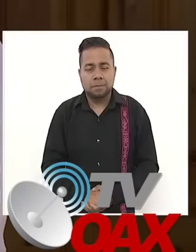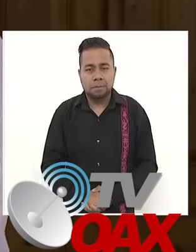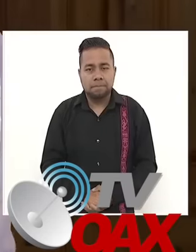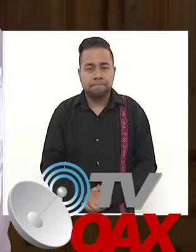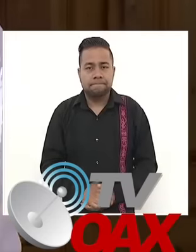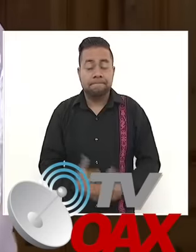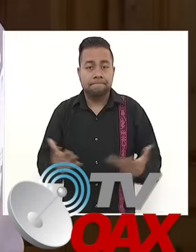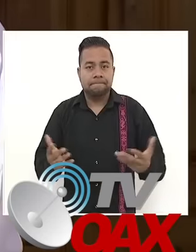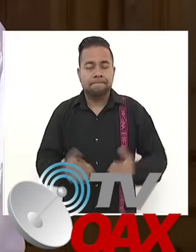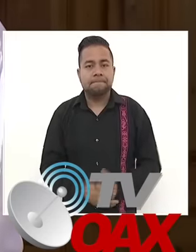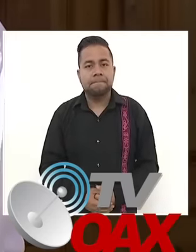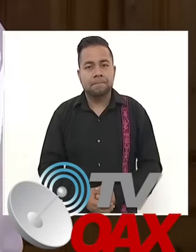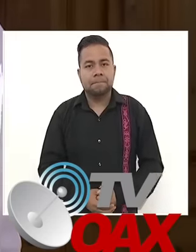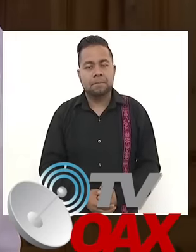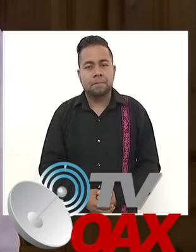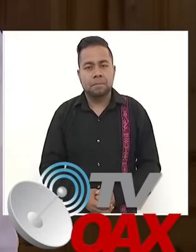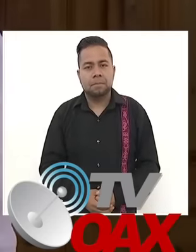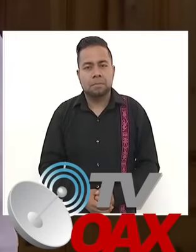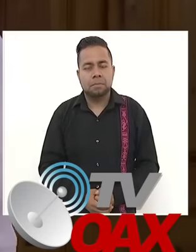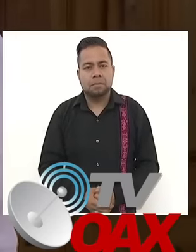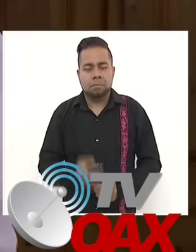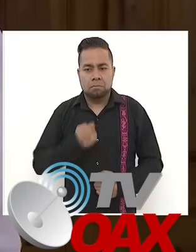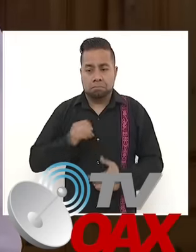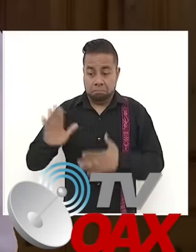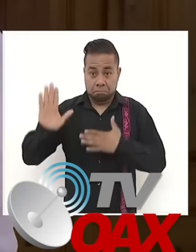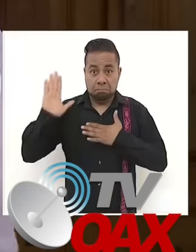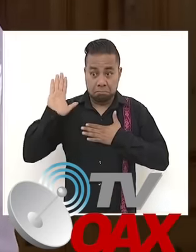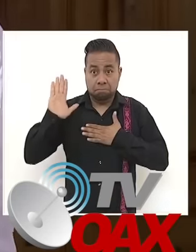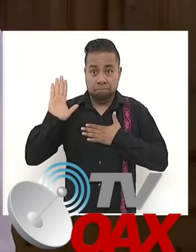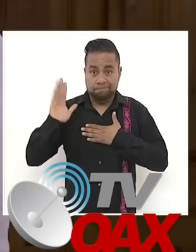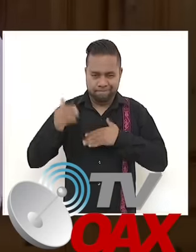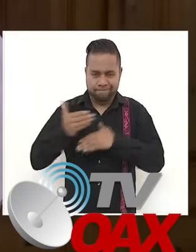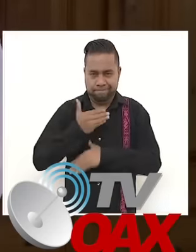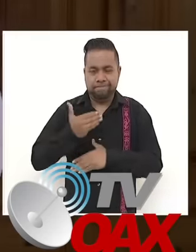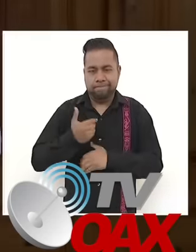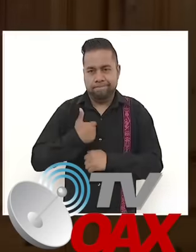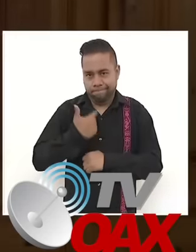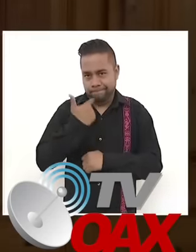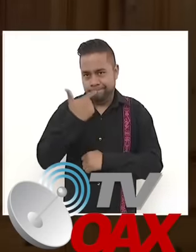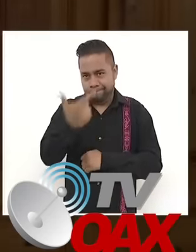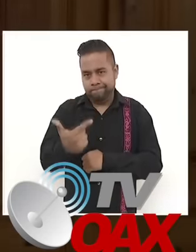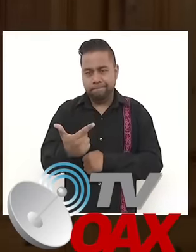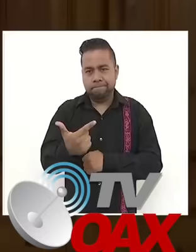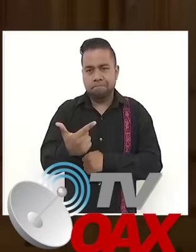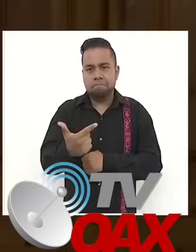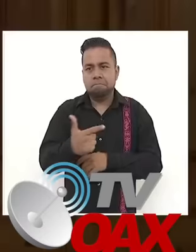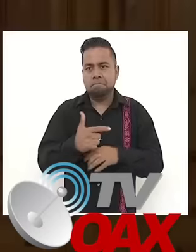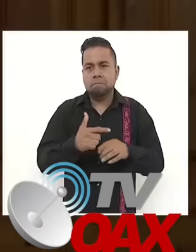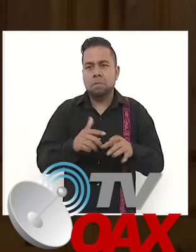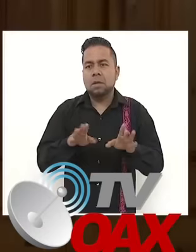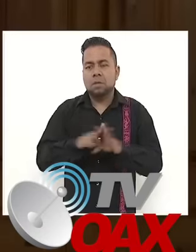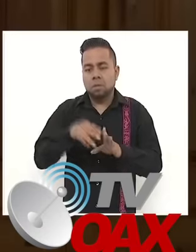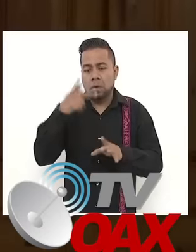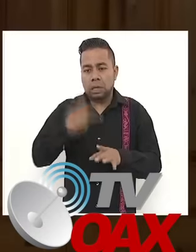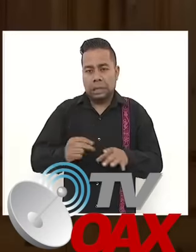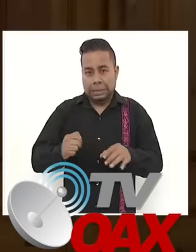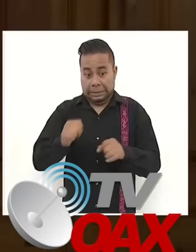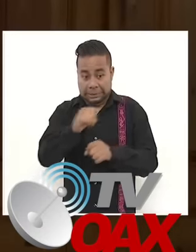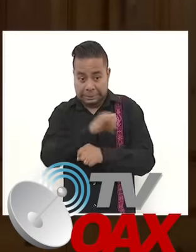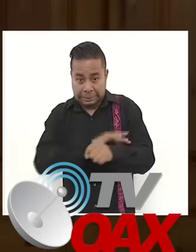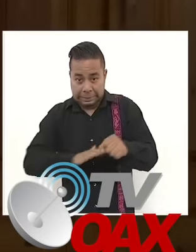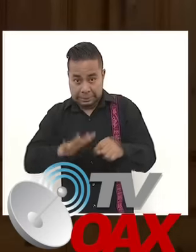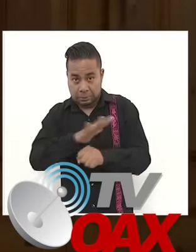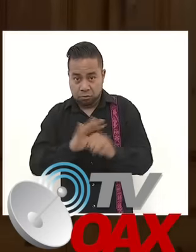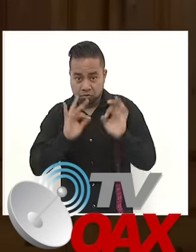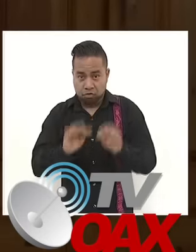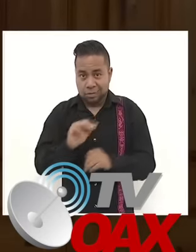Bueno, hicimos el compromiso de que por lo estratégico del Istmo, porque son